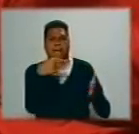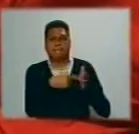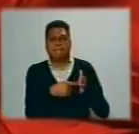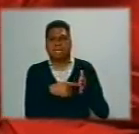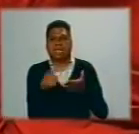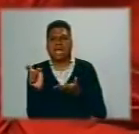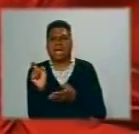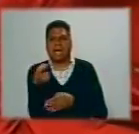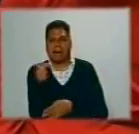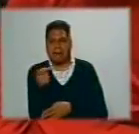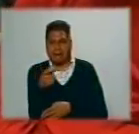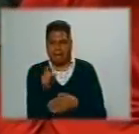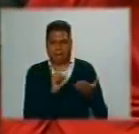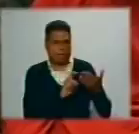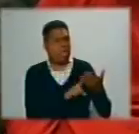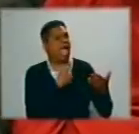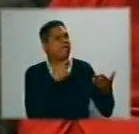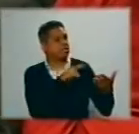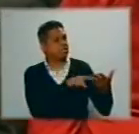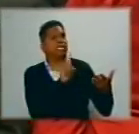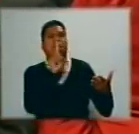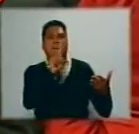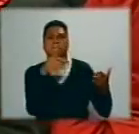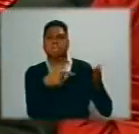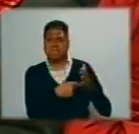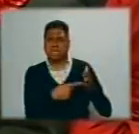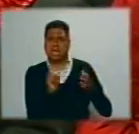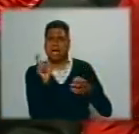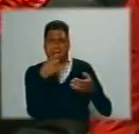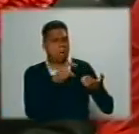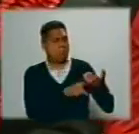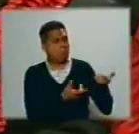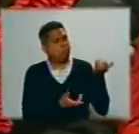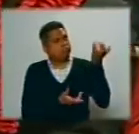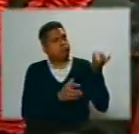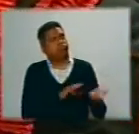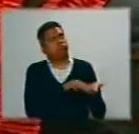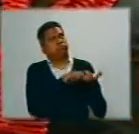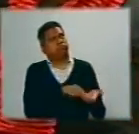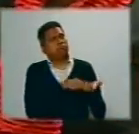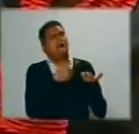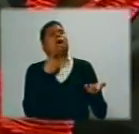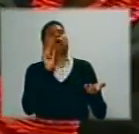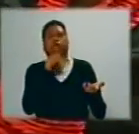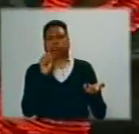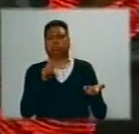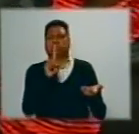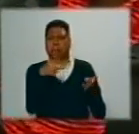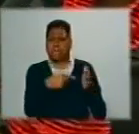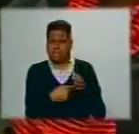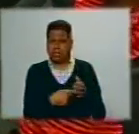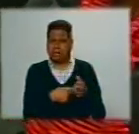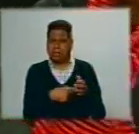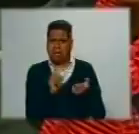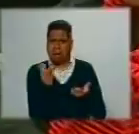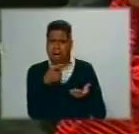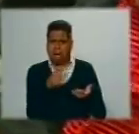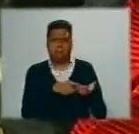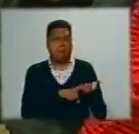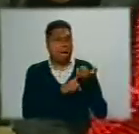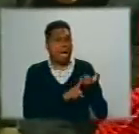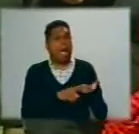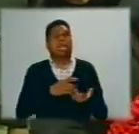se respeten, se garanticen los 1000 gramos. Las unidades de empaque, de forma que el consumidor